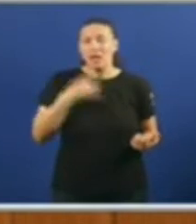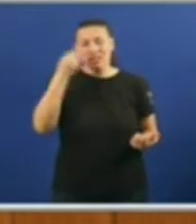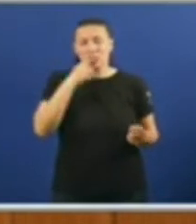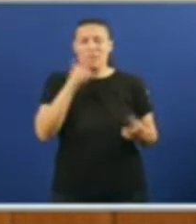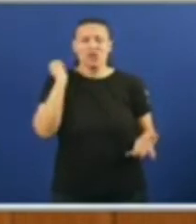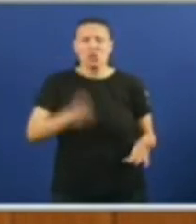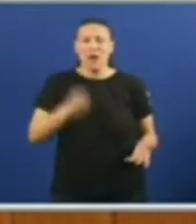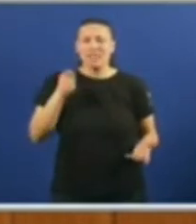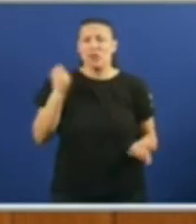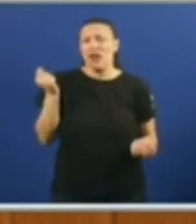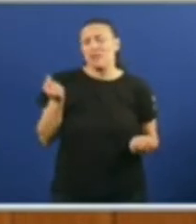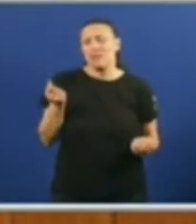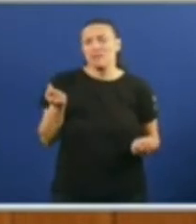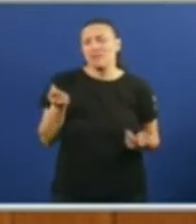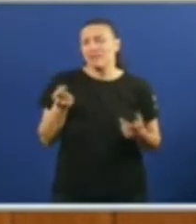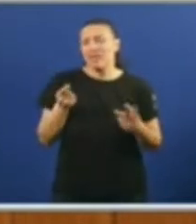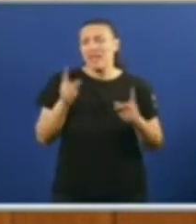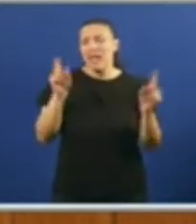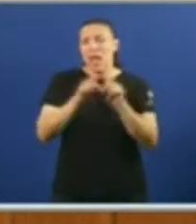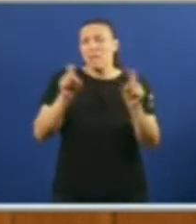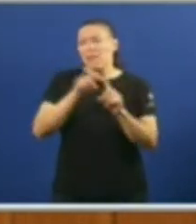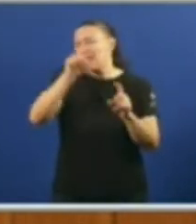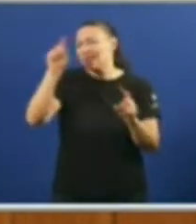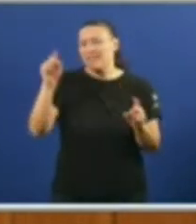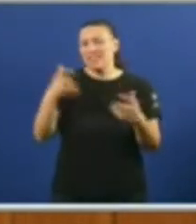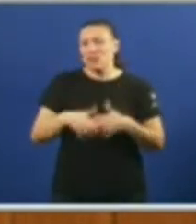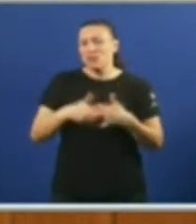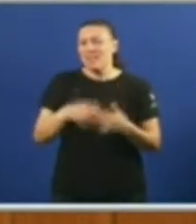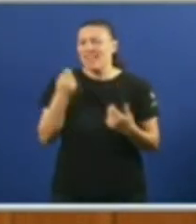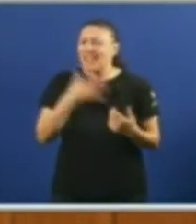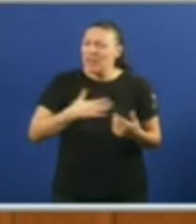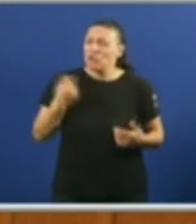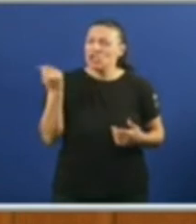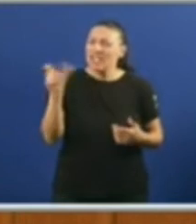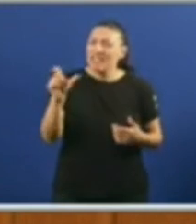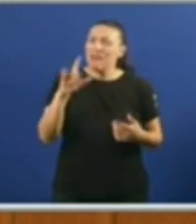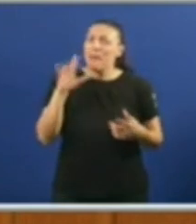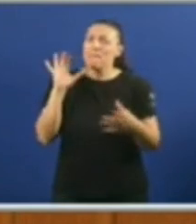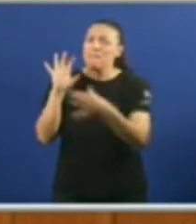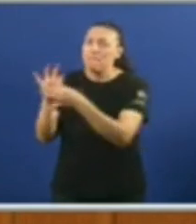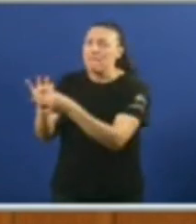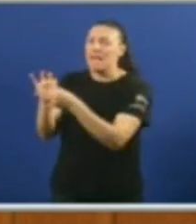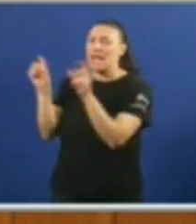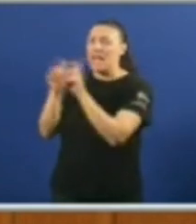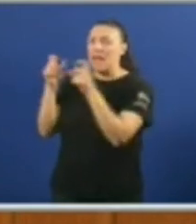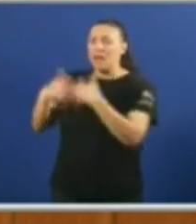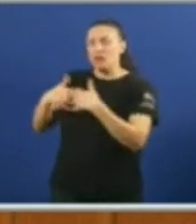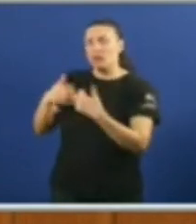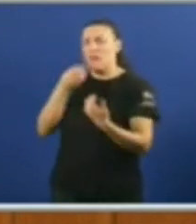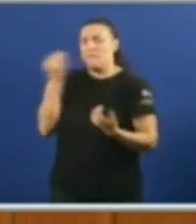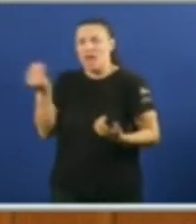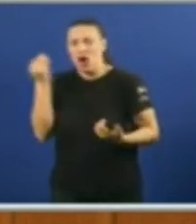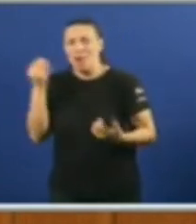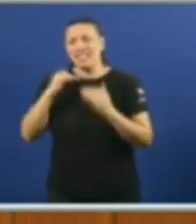á enerxía das grandes industrias por unha tarifa industrial que sexa realmente predecible e que